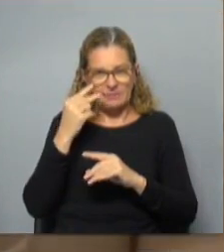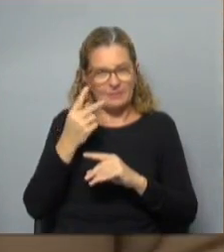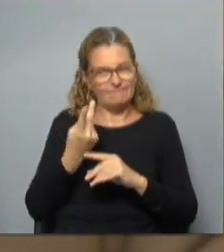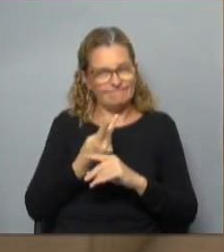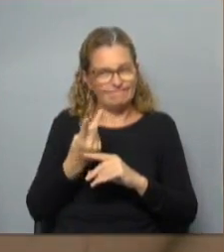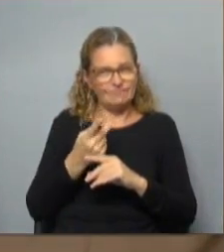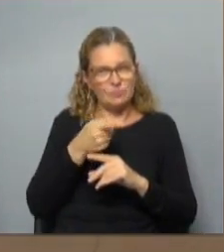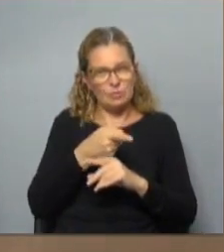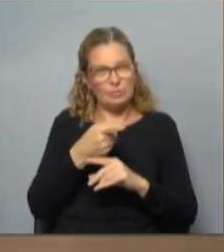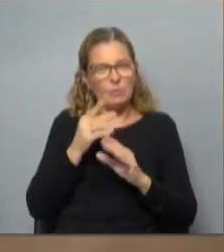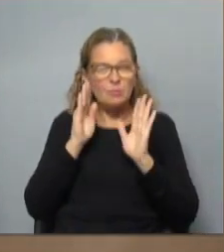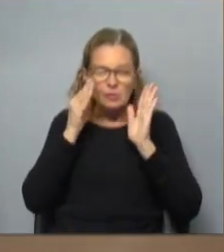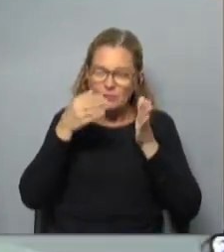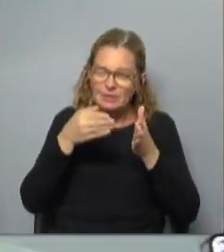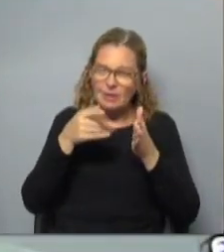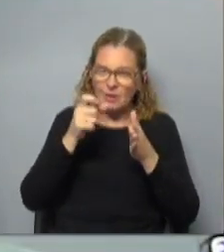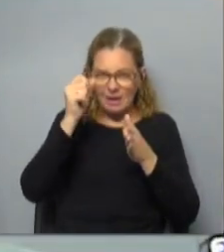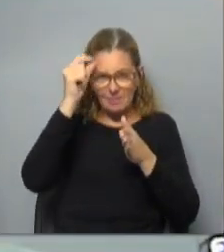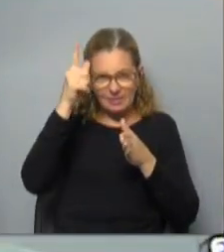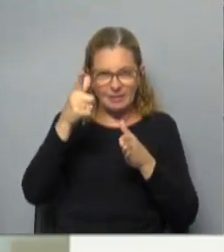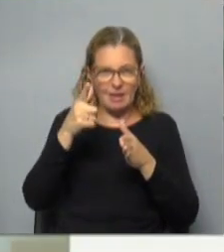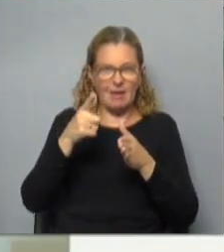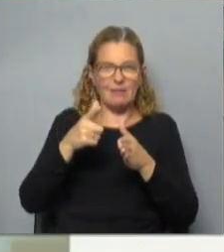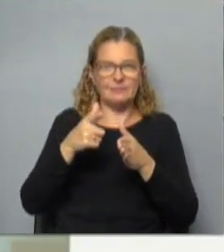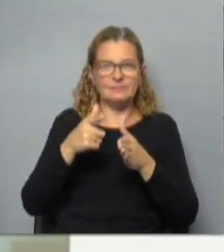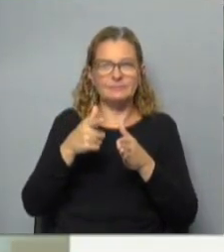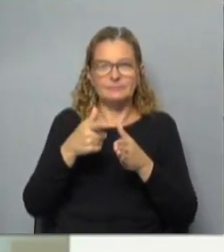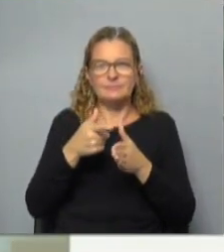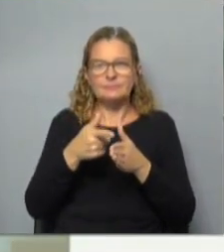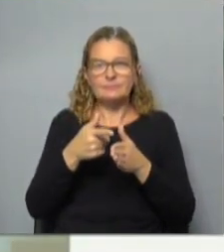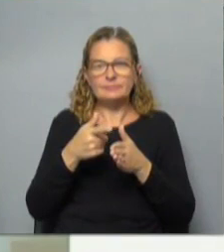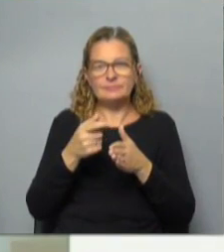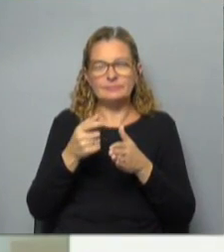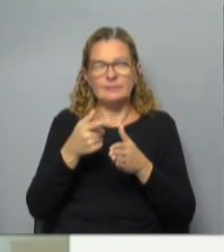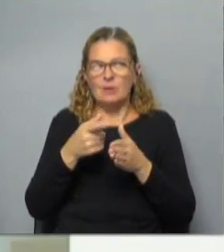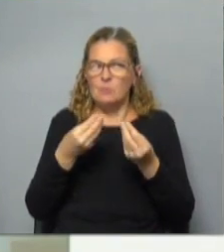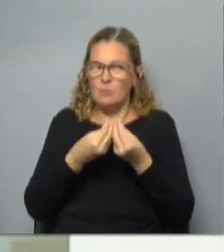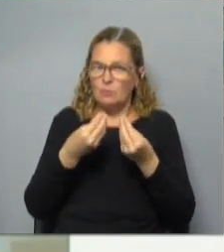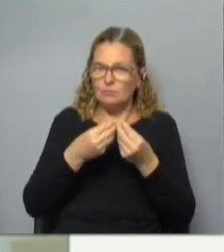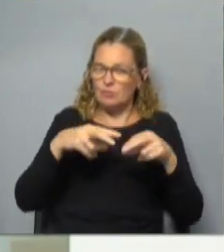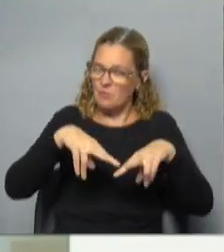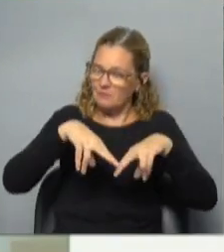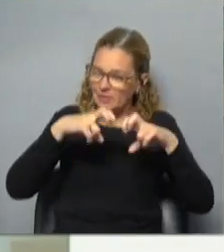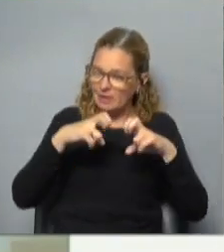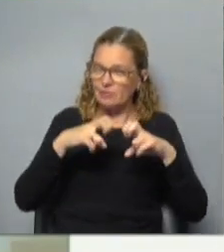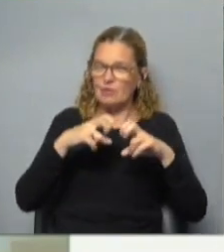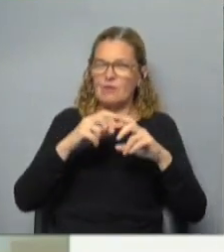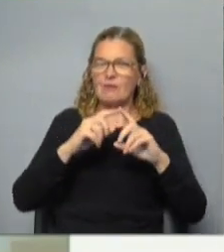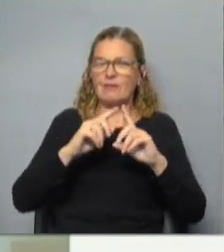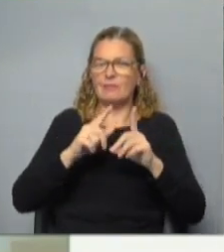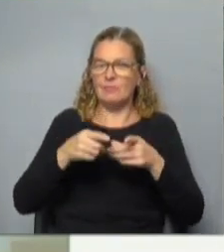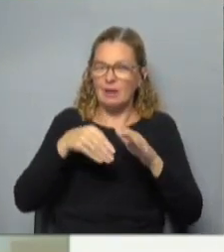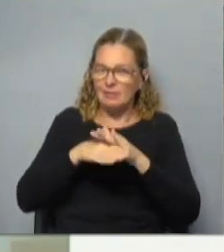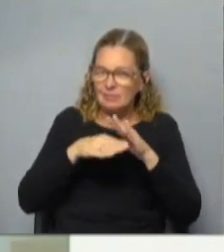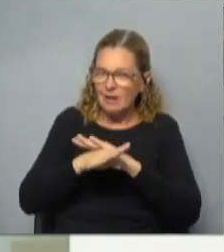de nuestro punto de vista con la capacidad de inteligencia de investigaciones de